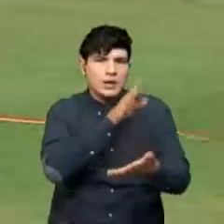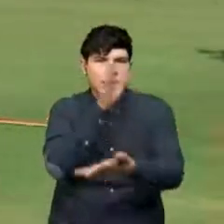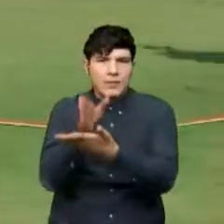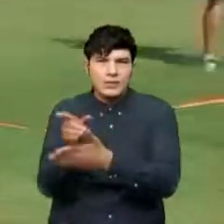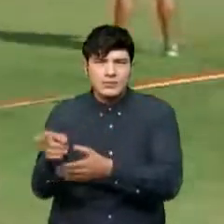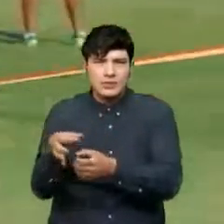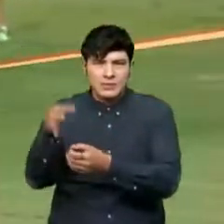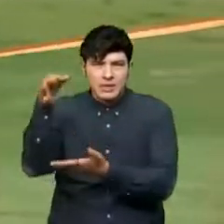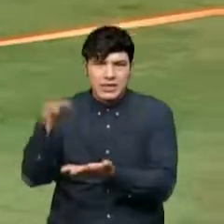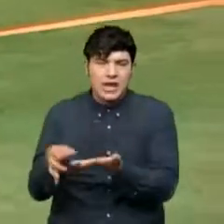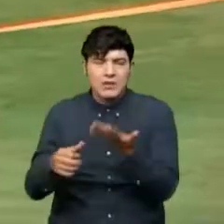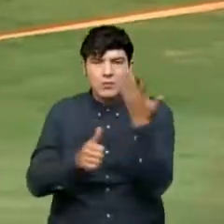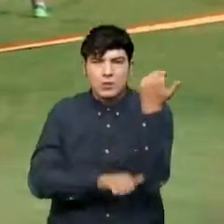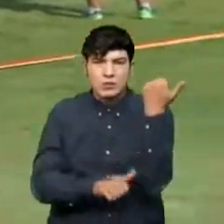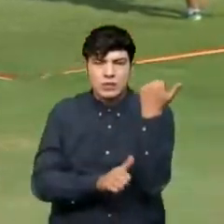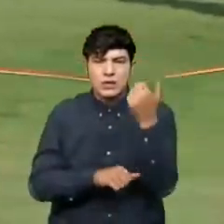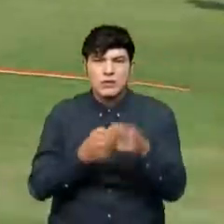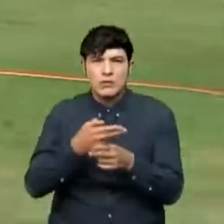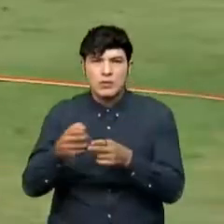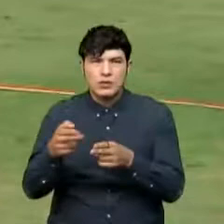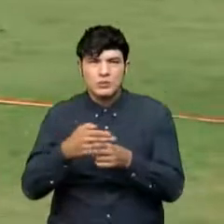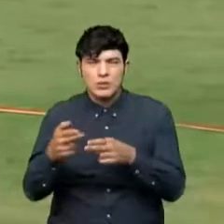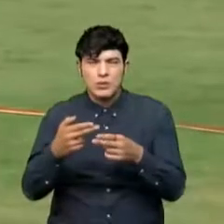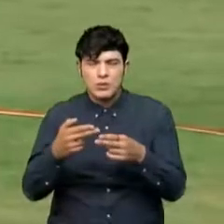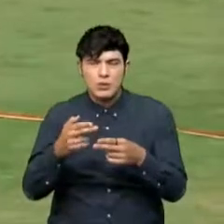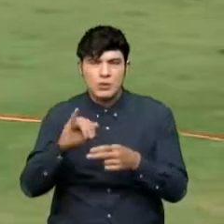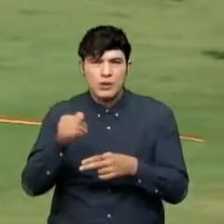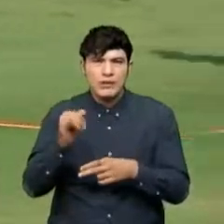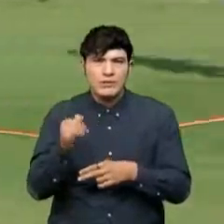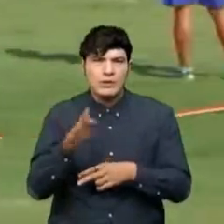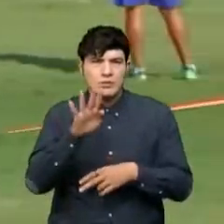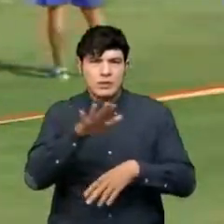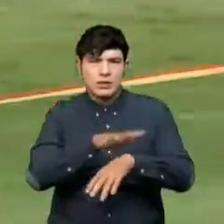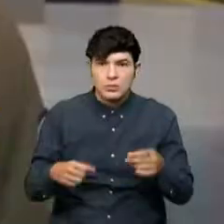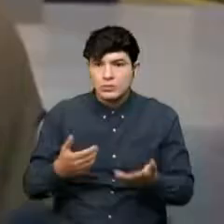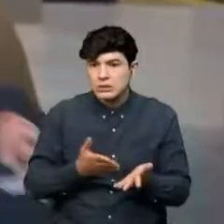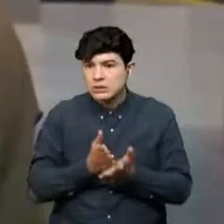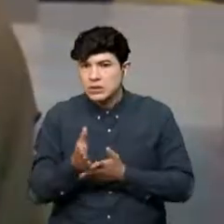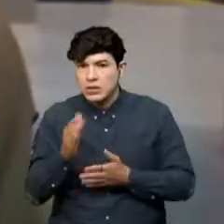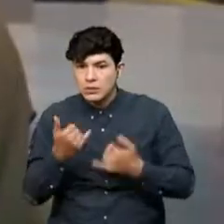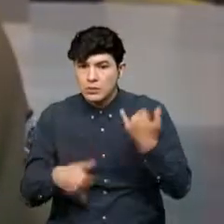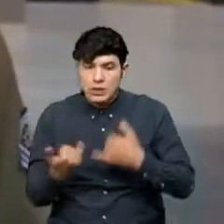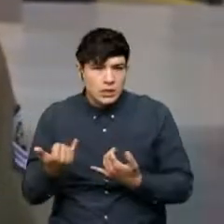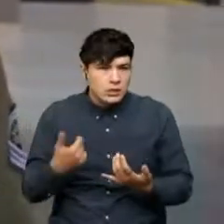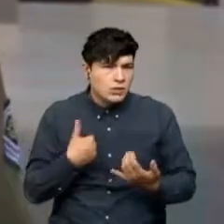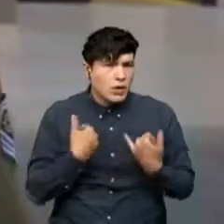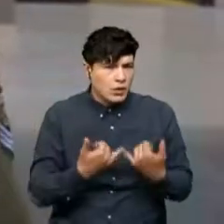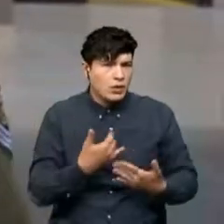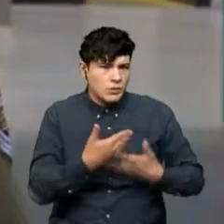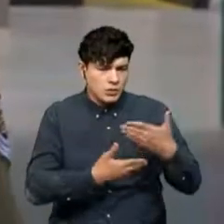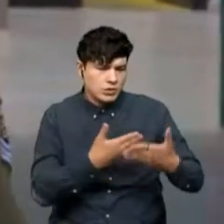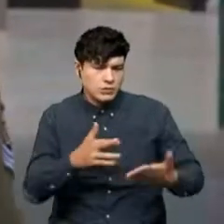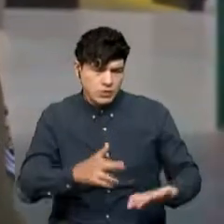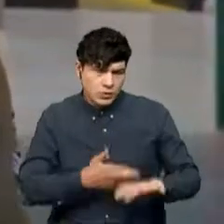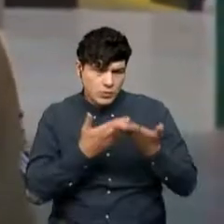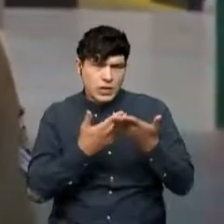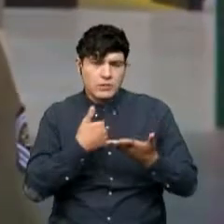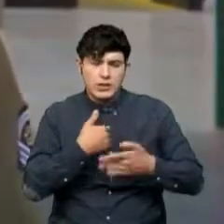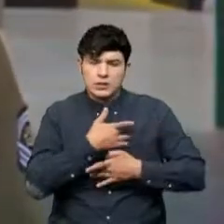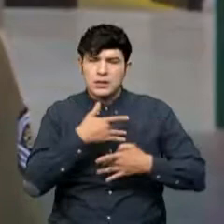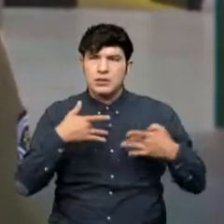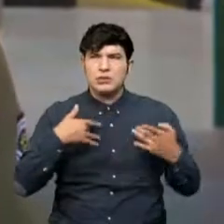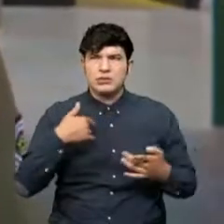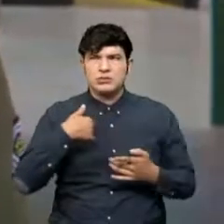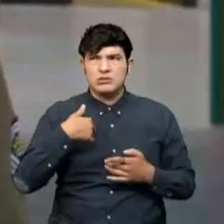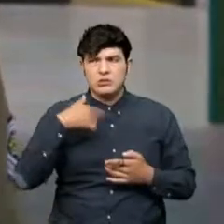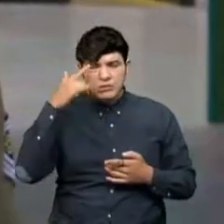la posterior ruptura y ahora es duda para el partido frente a patriotas bien y ahí vamos mejorando la cicatriz ando no